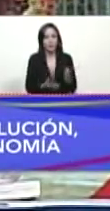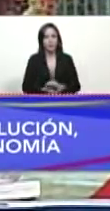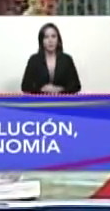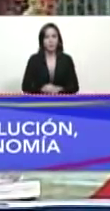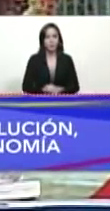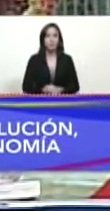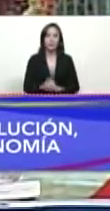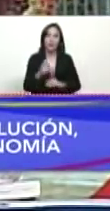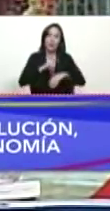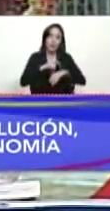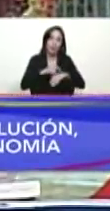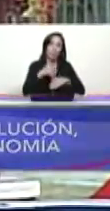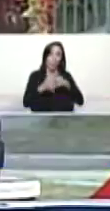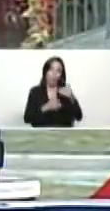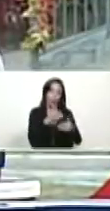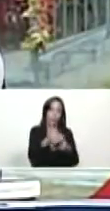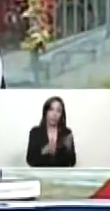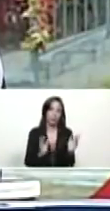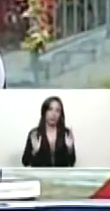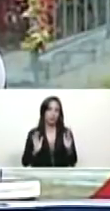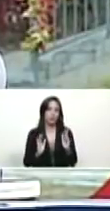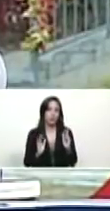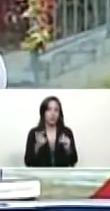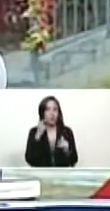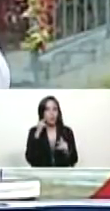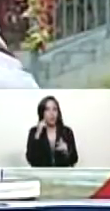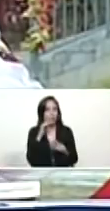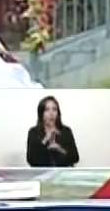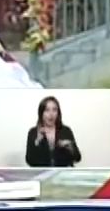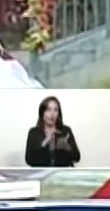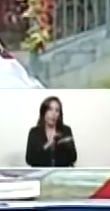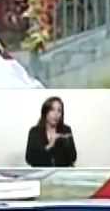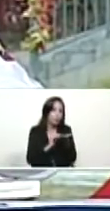Es cuestión de tiempo. Lo vamos a derrotar, lo tenemos en la mira, sí.